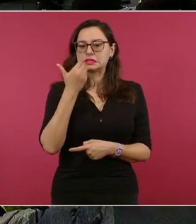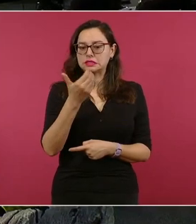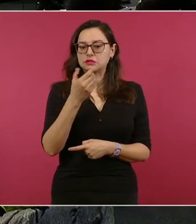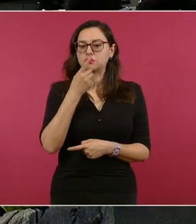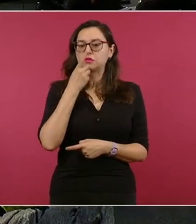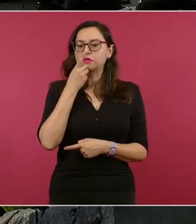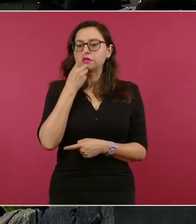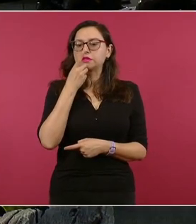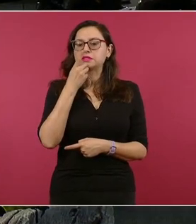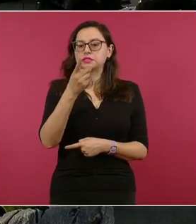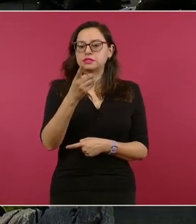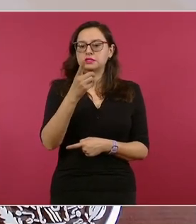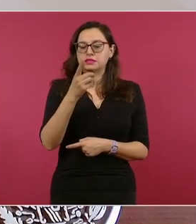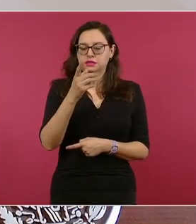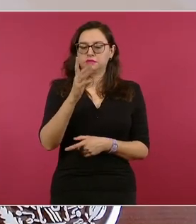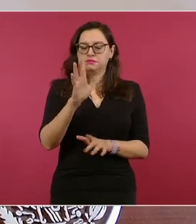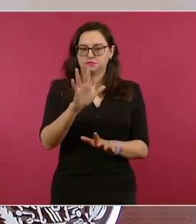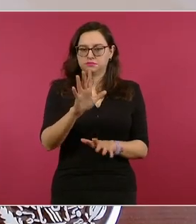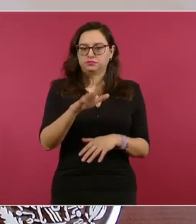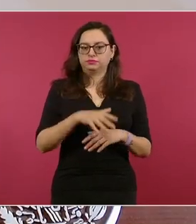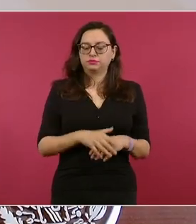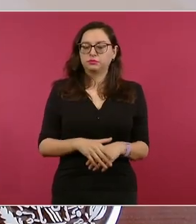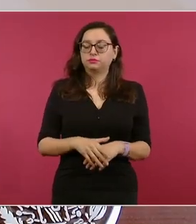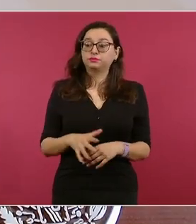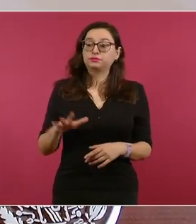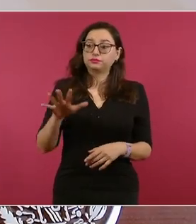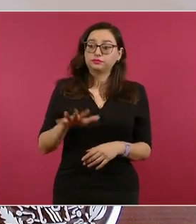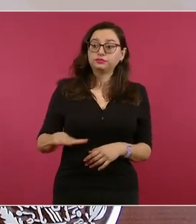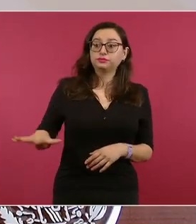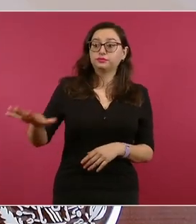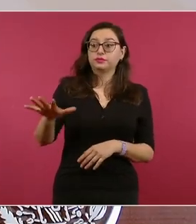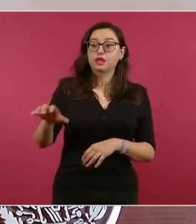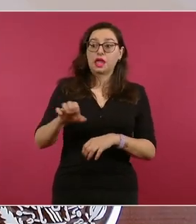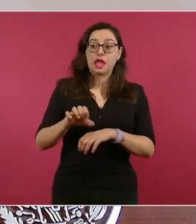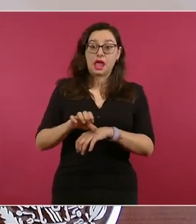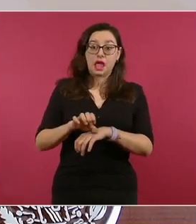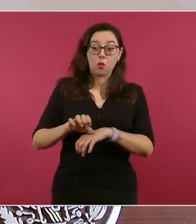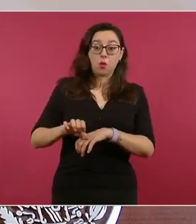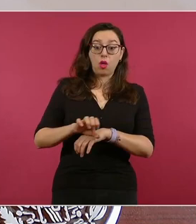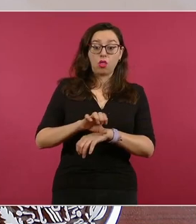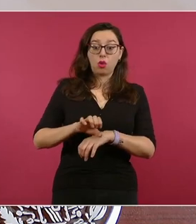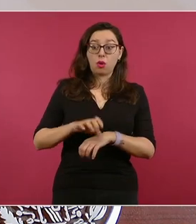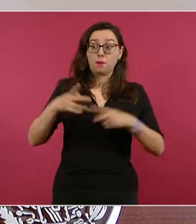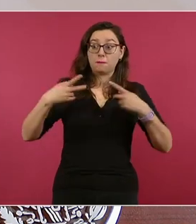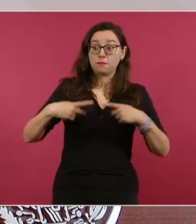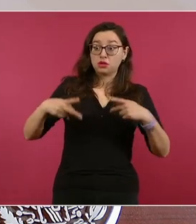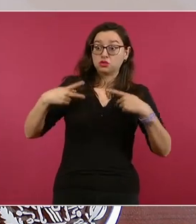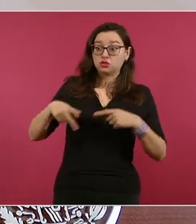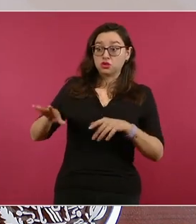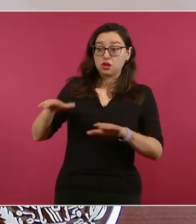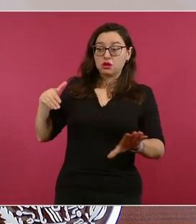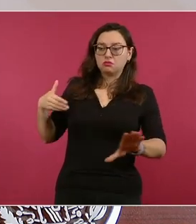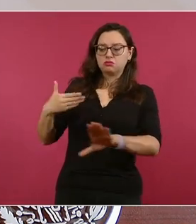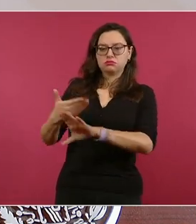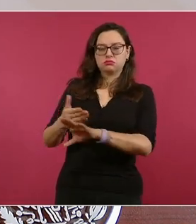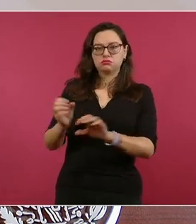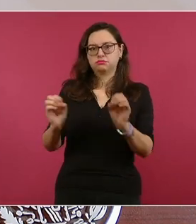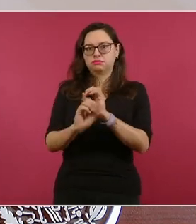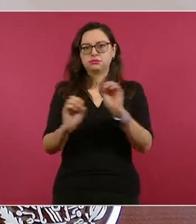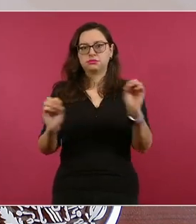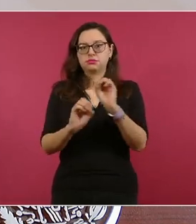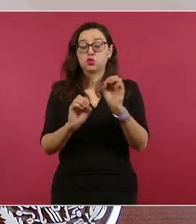nuestra demanda es contra el Estado de Ecuador, no contra ninguna persona en particular. Segundo, nosotros sí